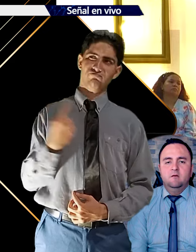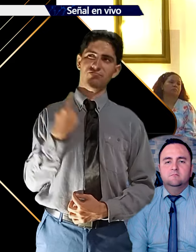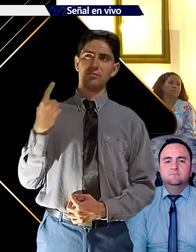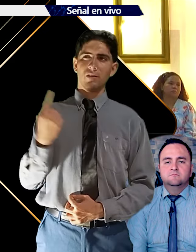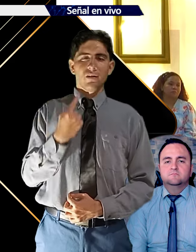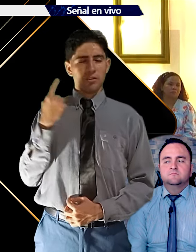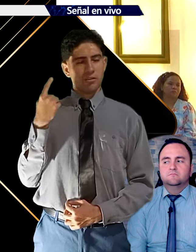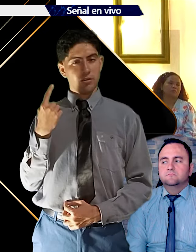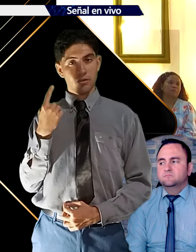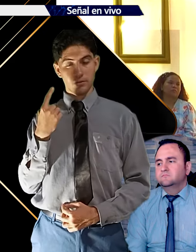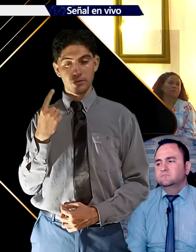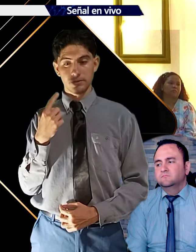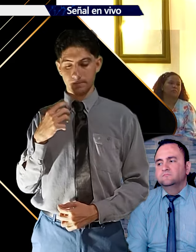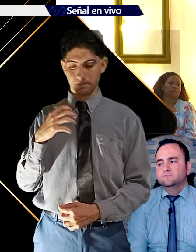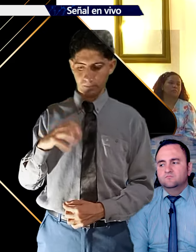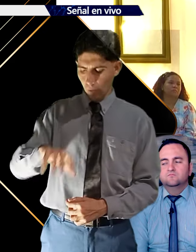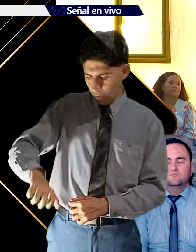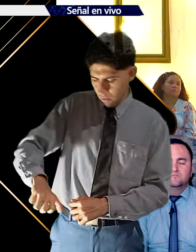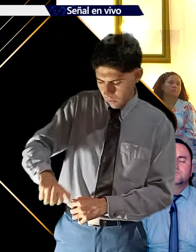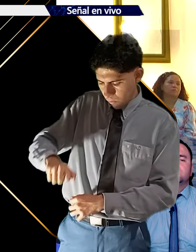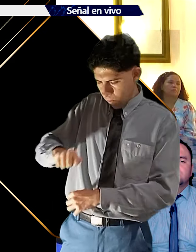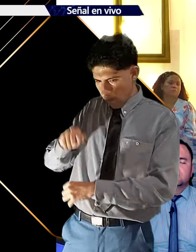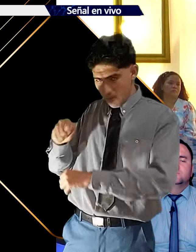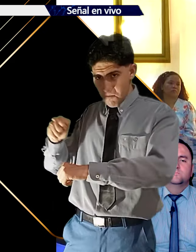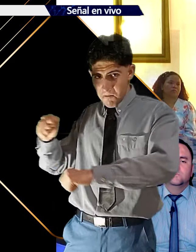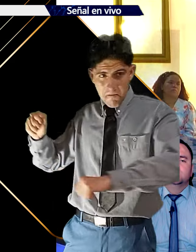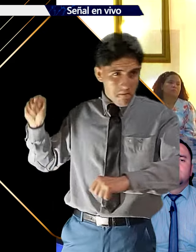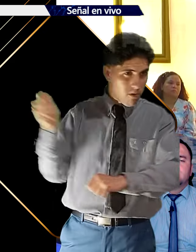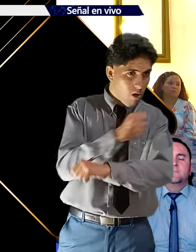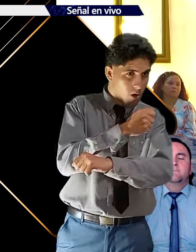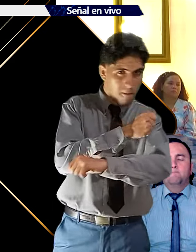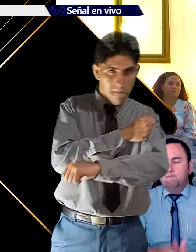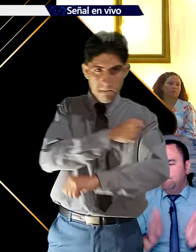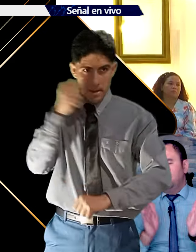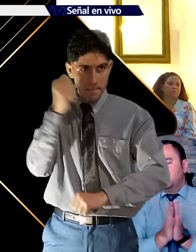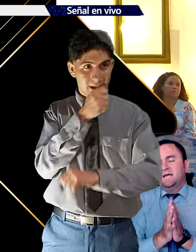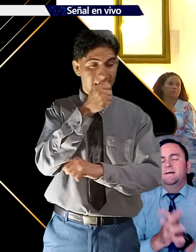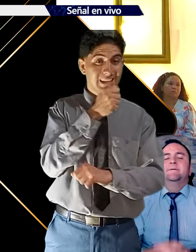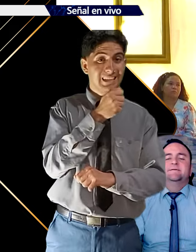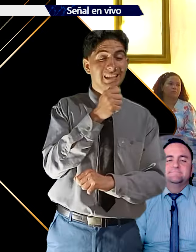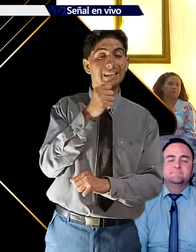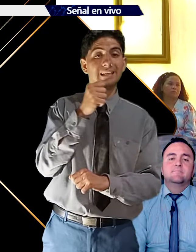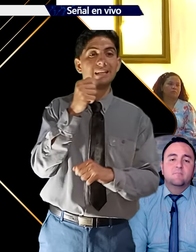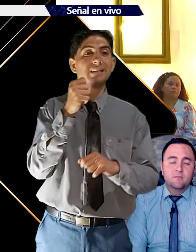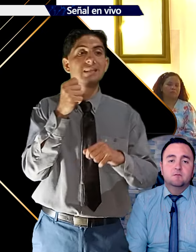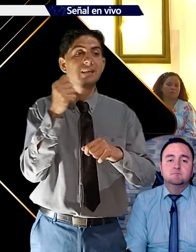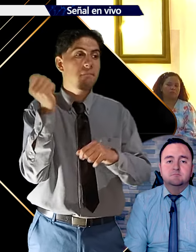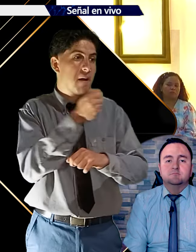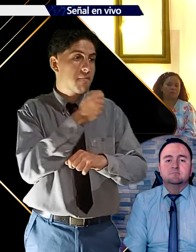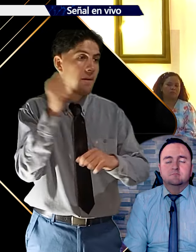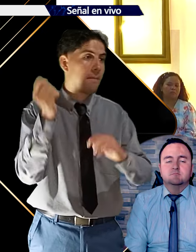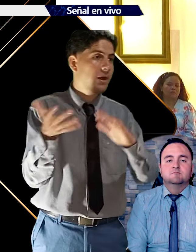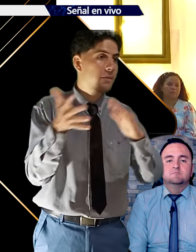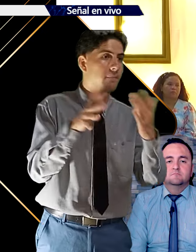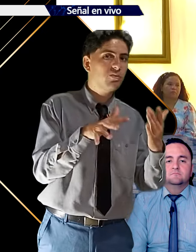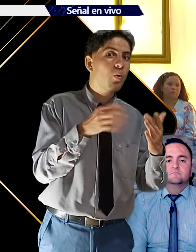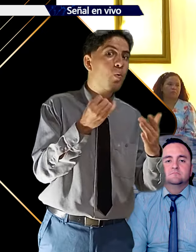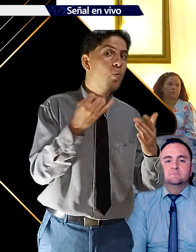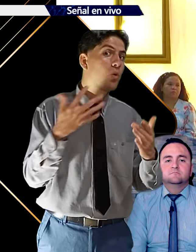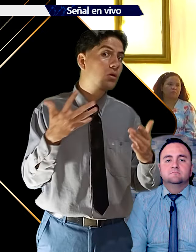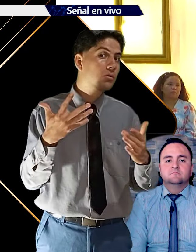era por él. ¿Usted se acuerda cuando por allá con la quijada de un animal mató 1,000 personas? Y usted en